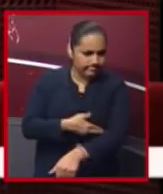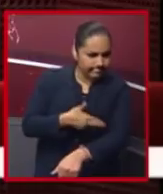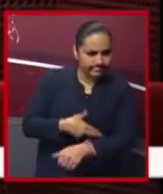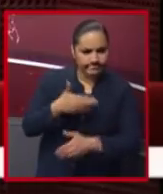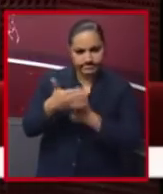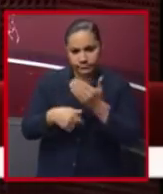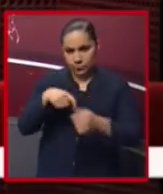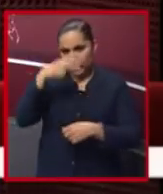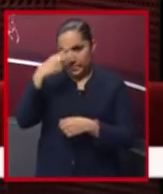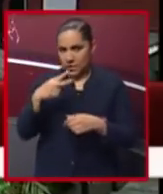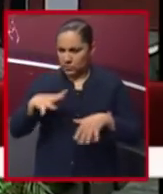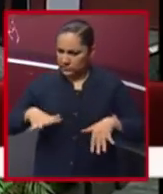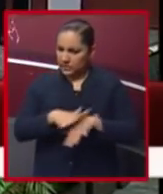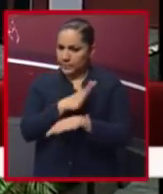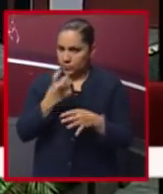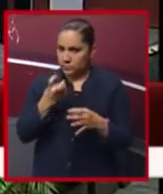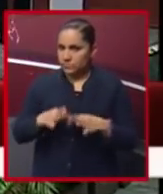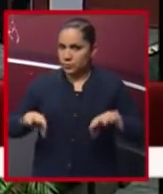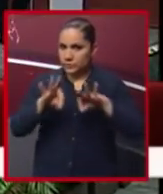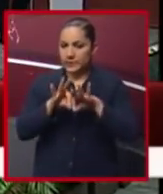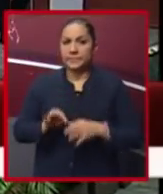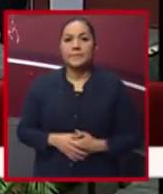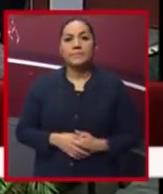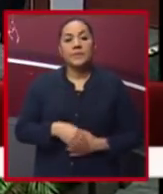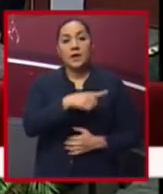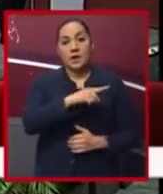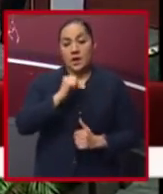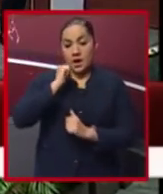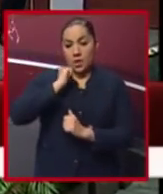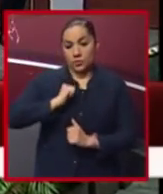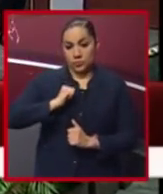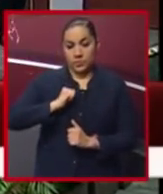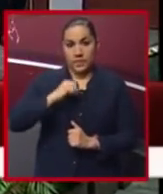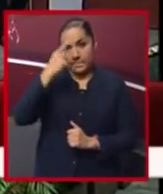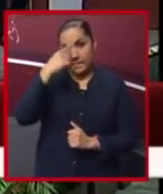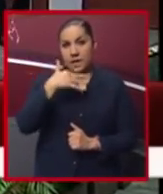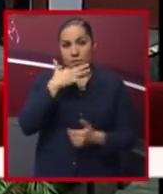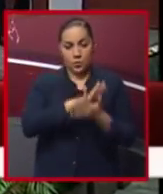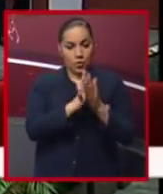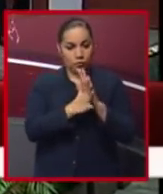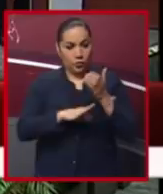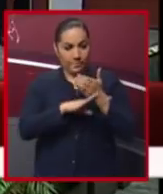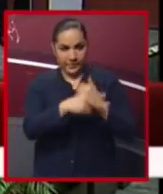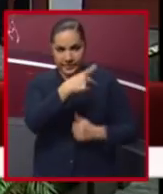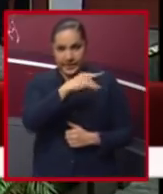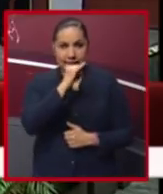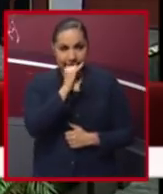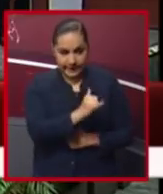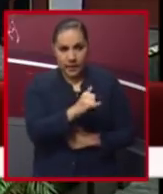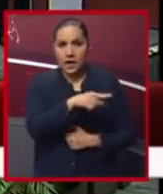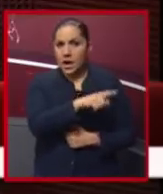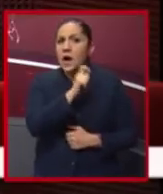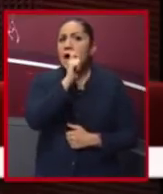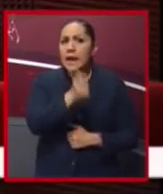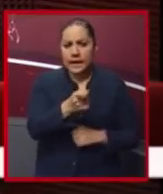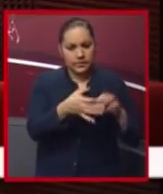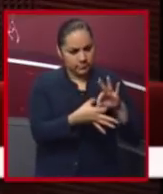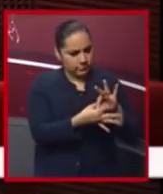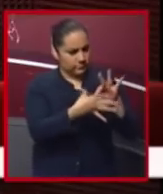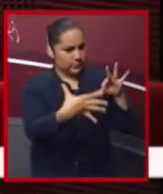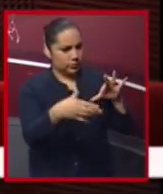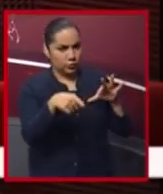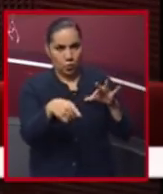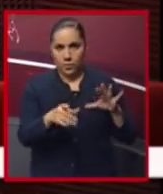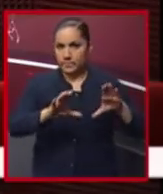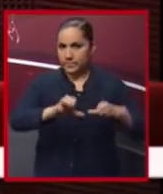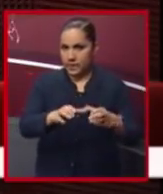país. La Autoridad Nacional Anticorrupción de Italia es una autoridad administrativa